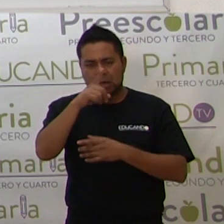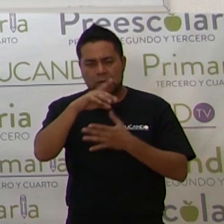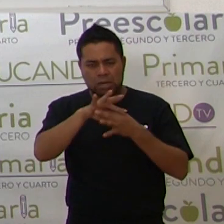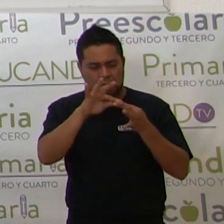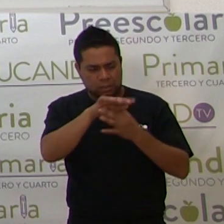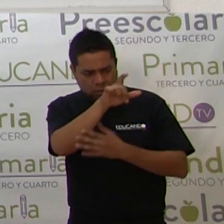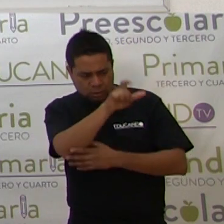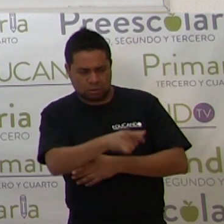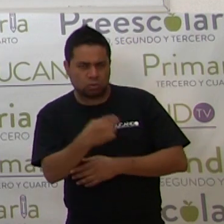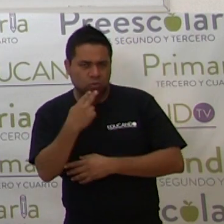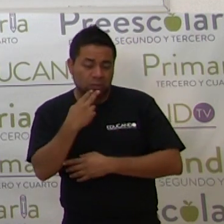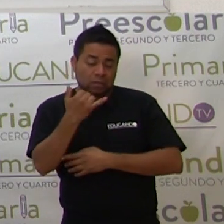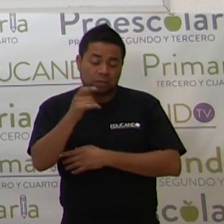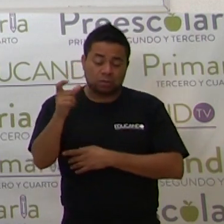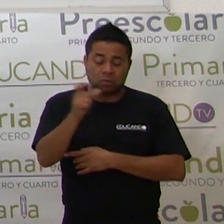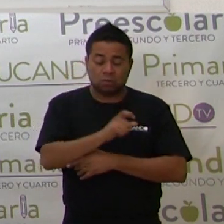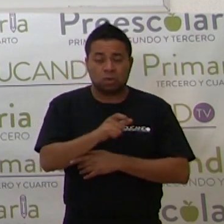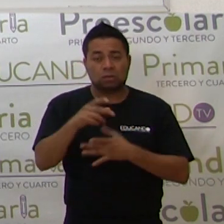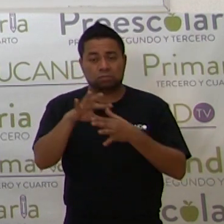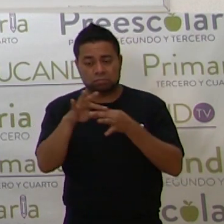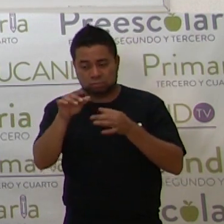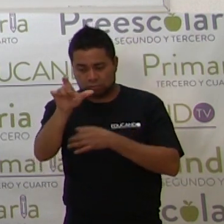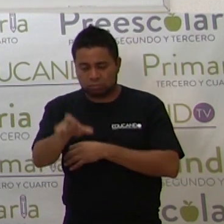los vamos a utilizar. ¿Bien?